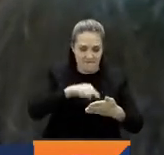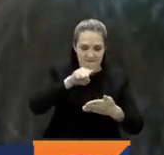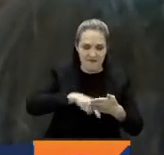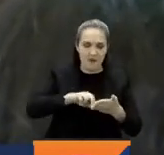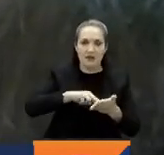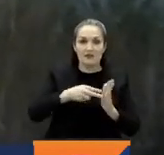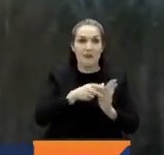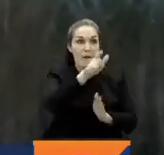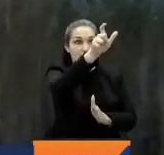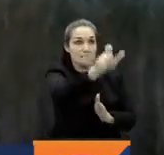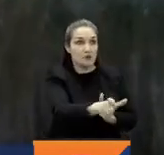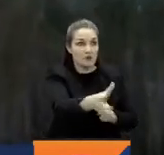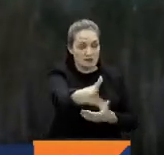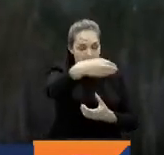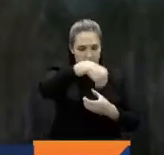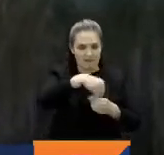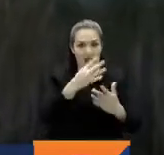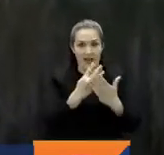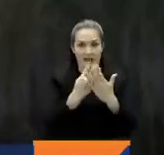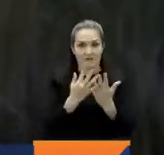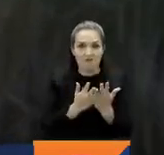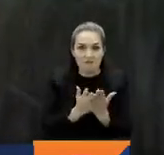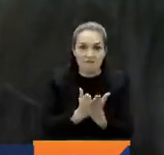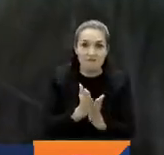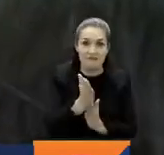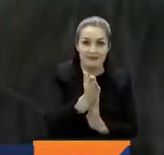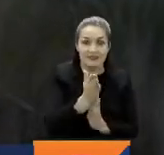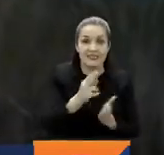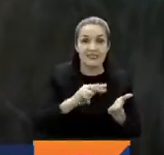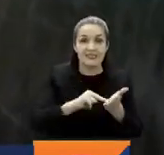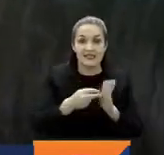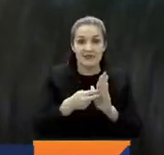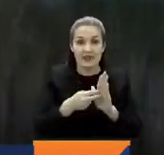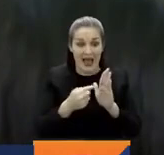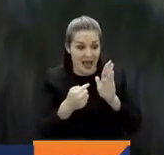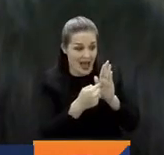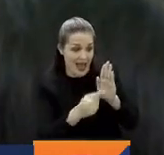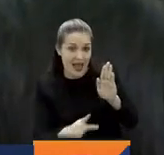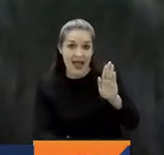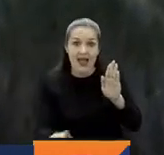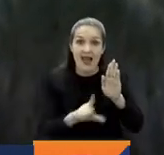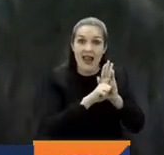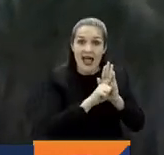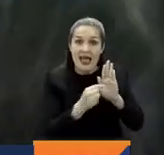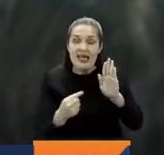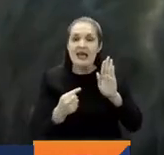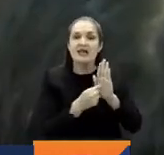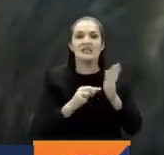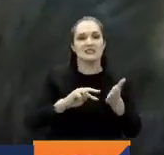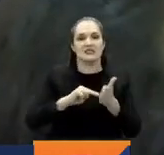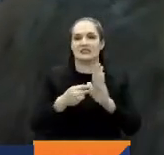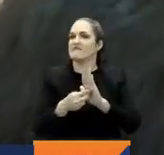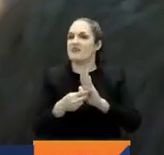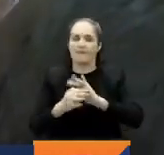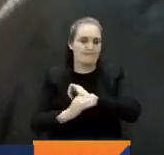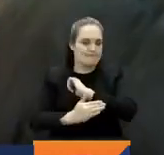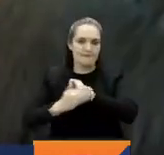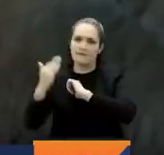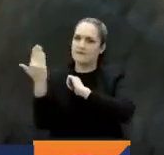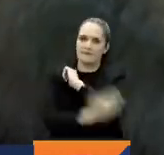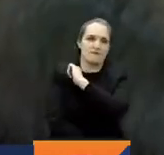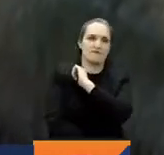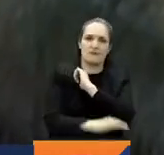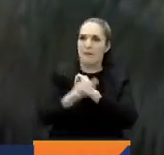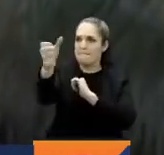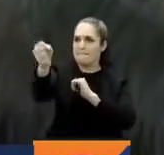perpetua, esperamos que esta ley se pueda ya prácticamente inaugurar con sanciones ejemplarizantes